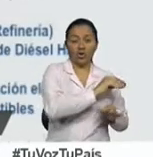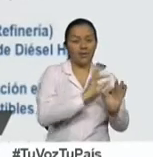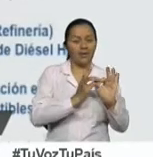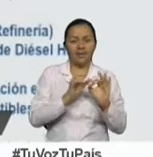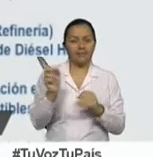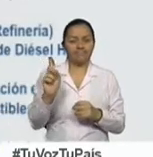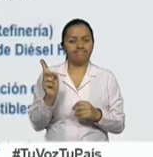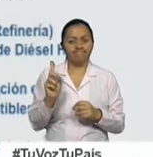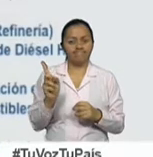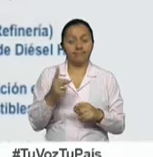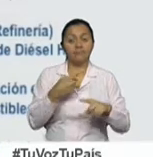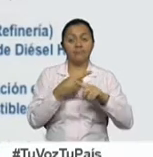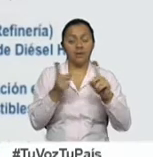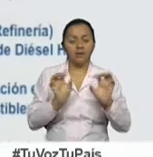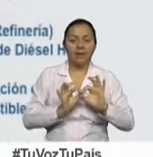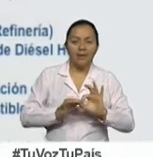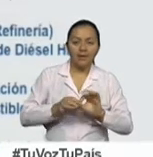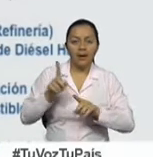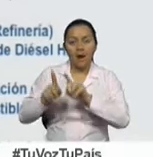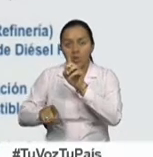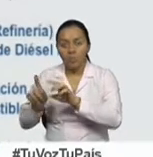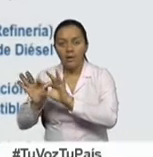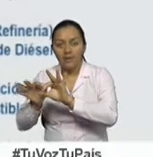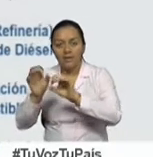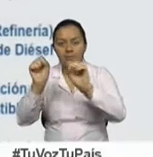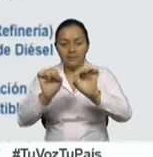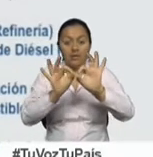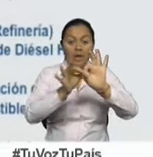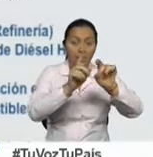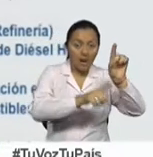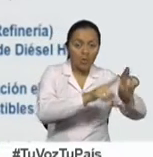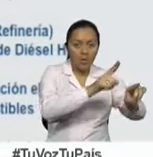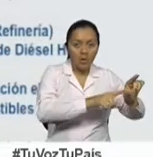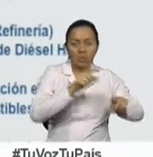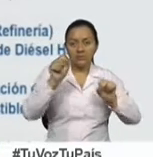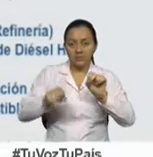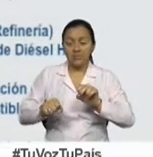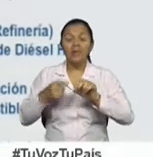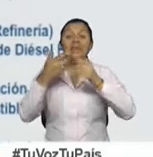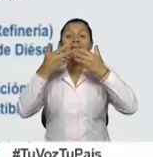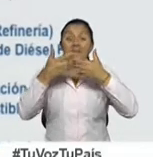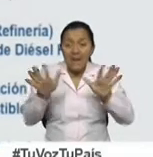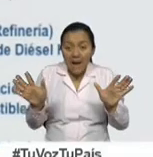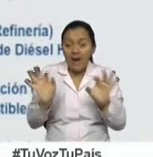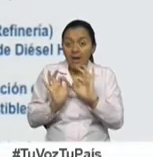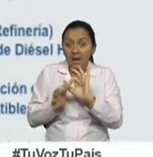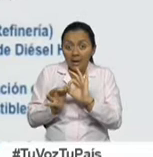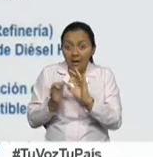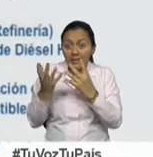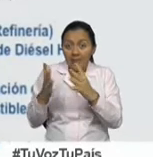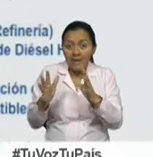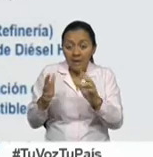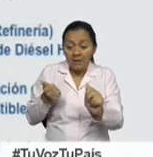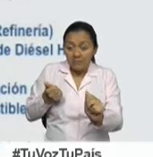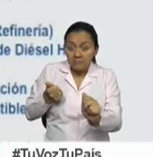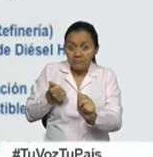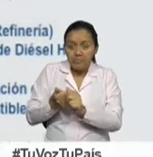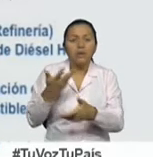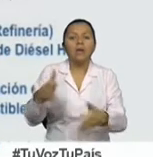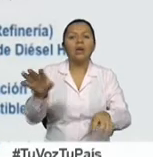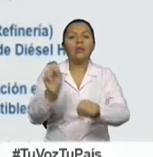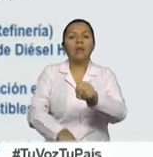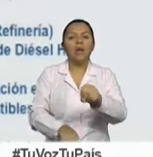cuales fueron reparados y muchos de ellos, a pesar de que el tiempo transcurrido es corto,